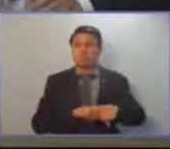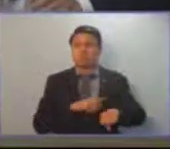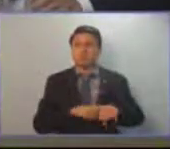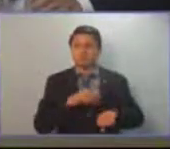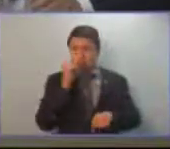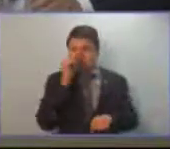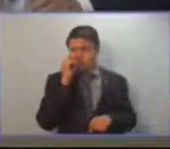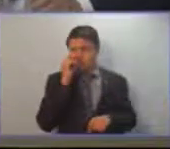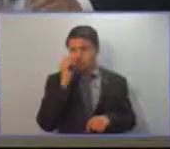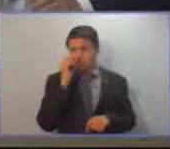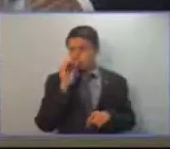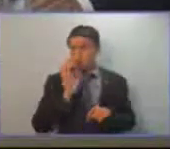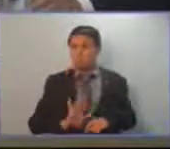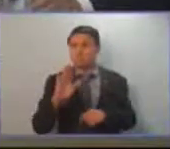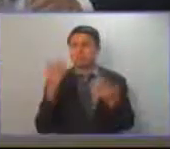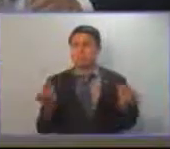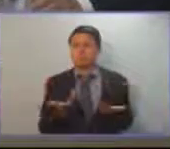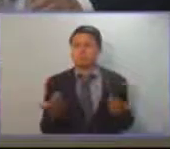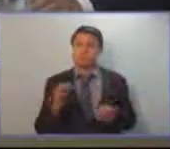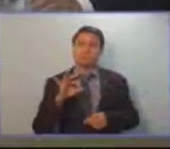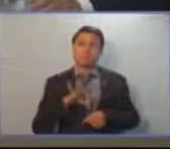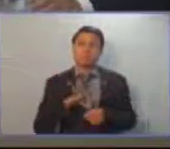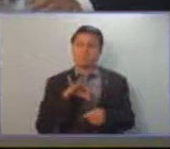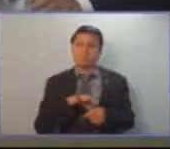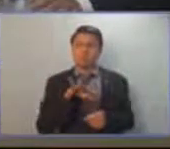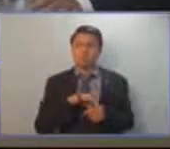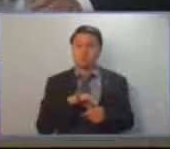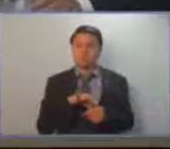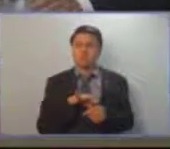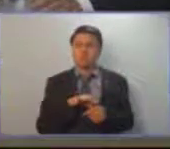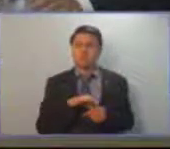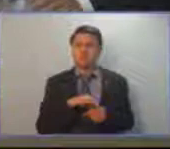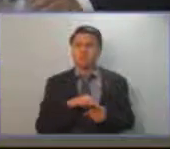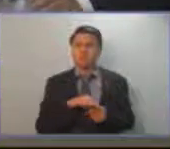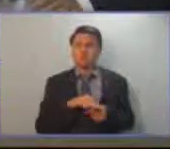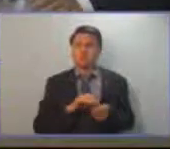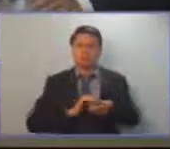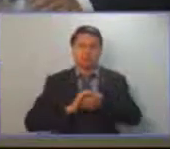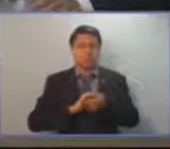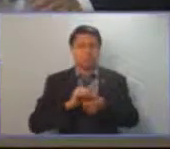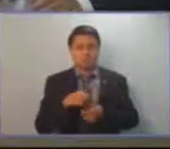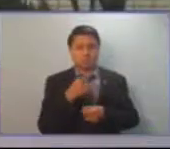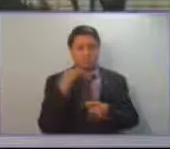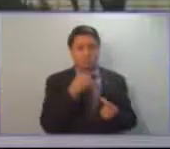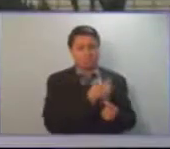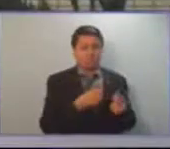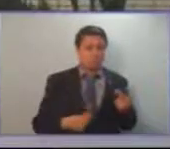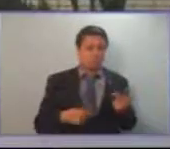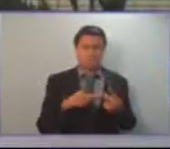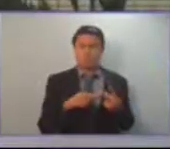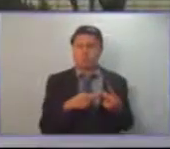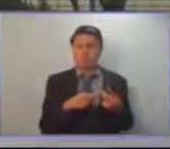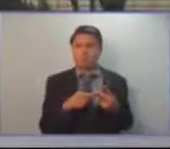que nunca hubiera una elección junta con la otra de presidentes y que no hubiera